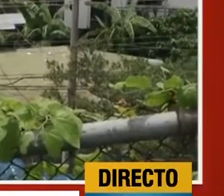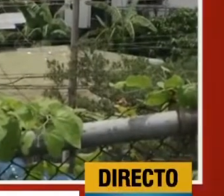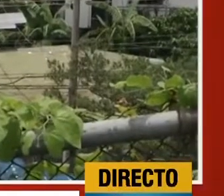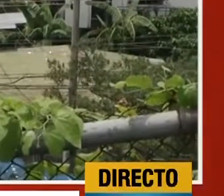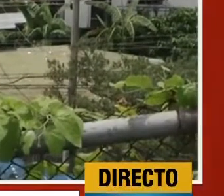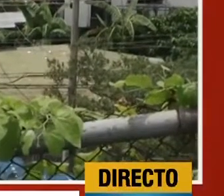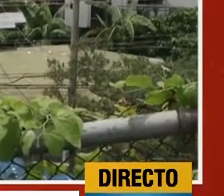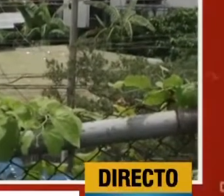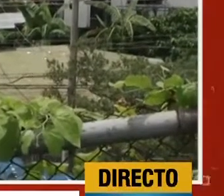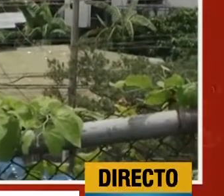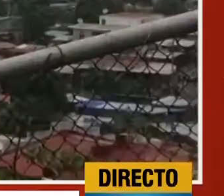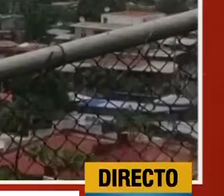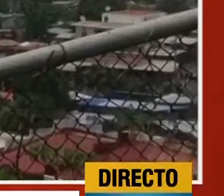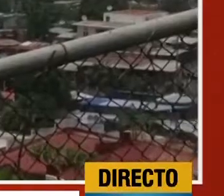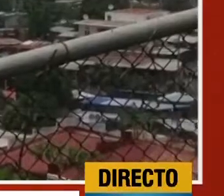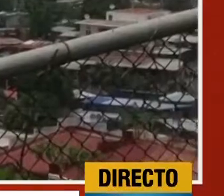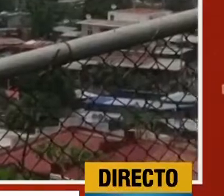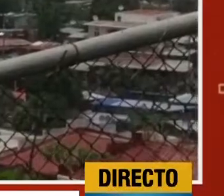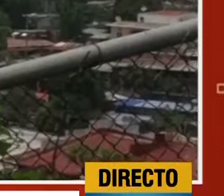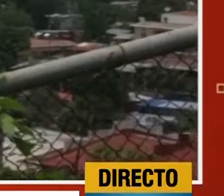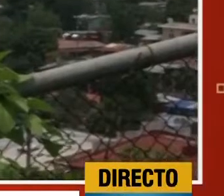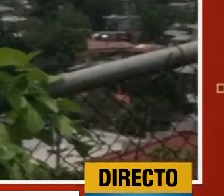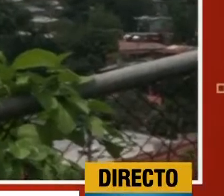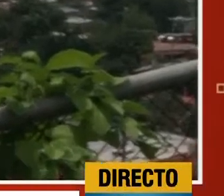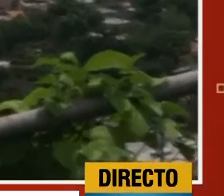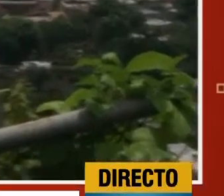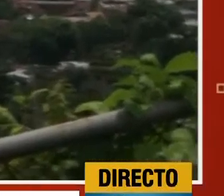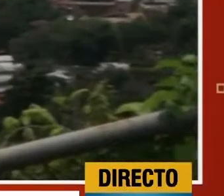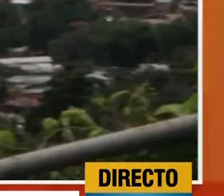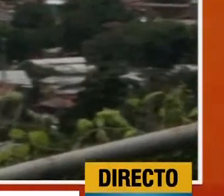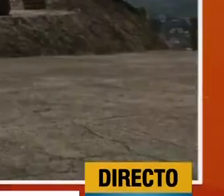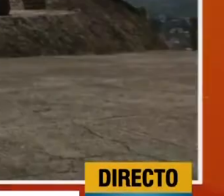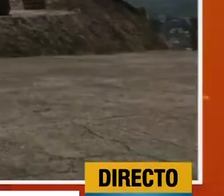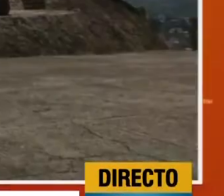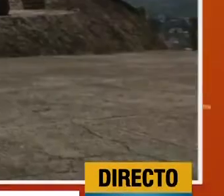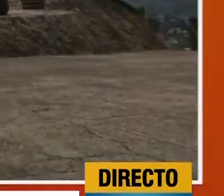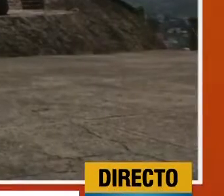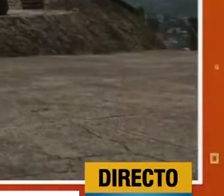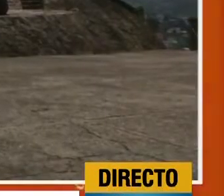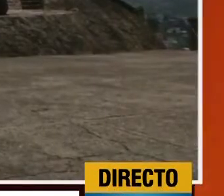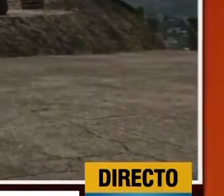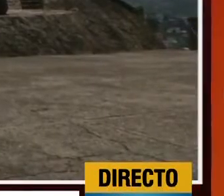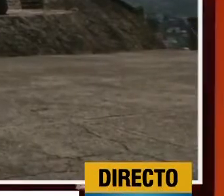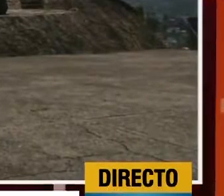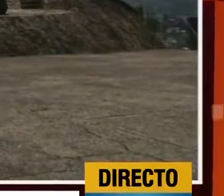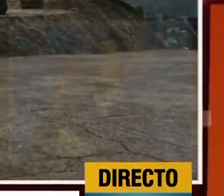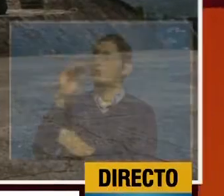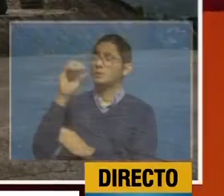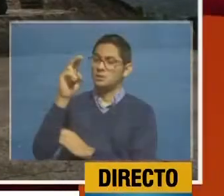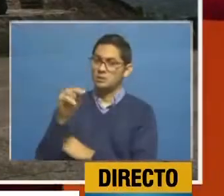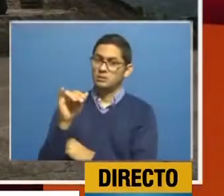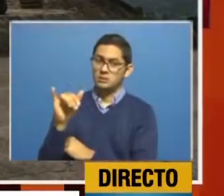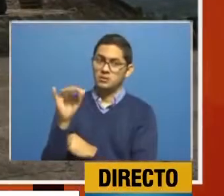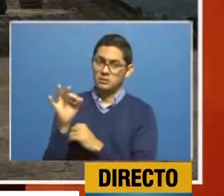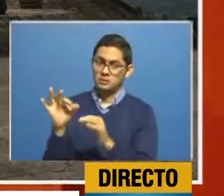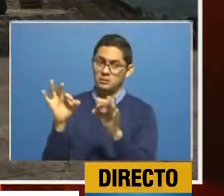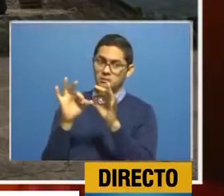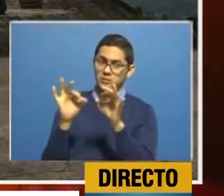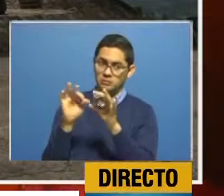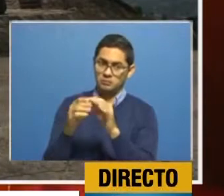poco conversamos con una profesora que tiene una coral poética de Alfredo Cantón. ¿Esa relación entre los ministerios es importantísima para